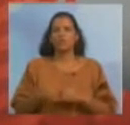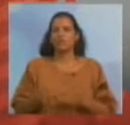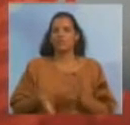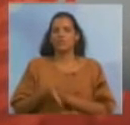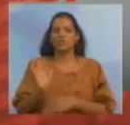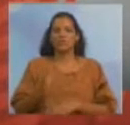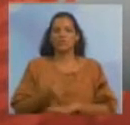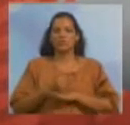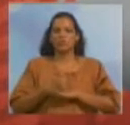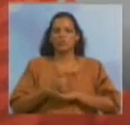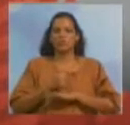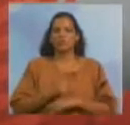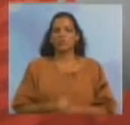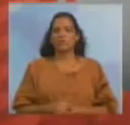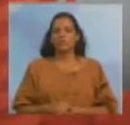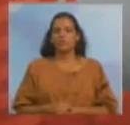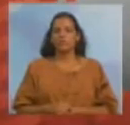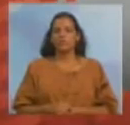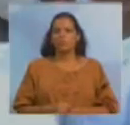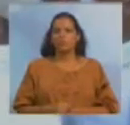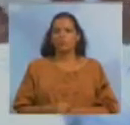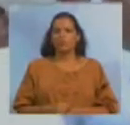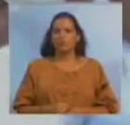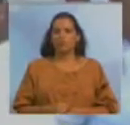salida del funcionario.